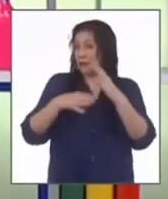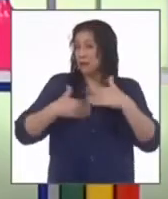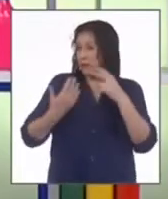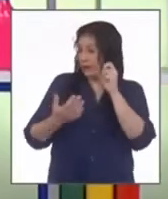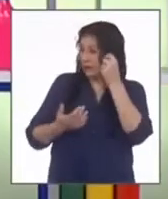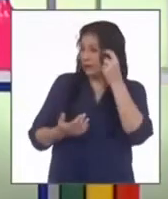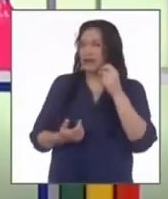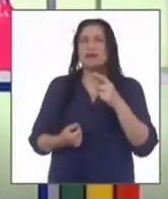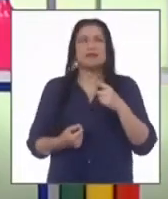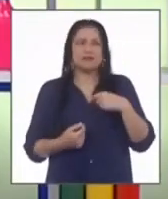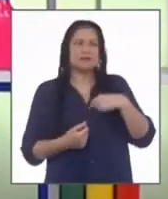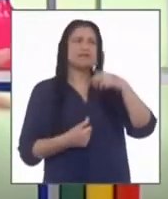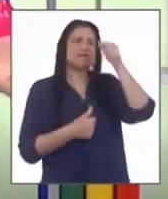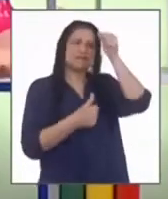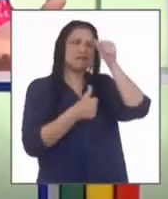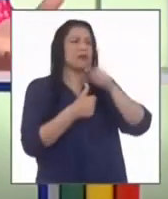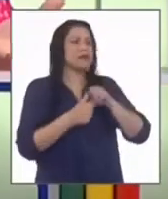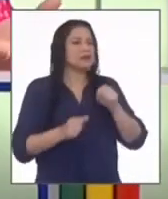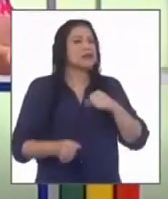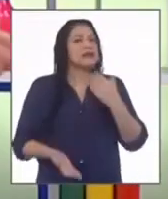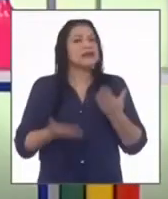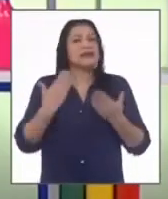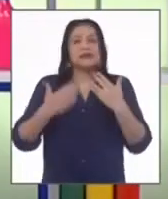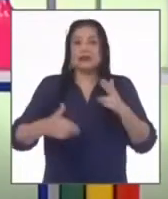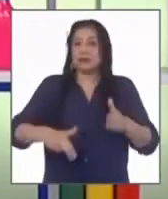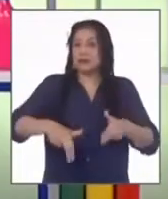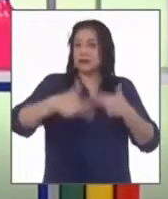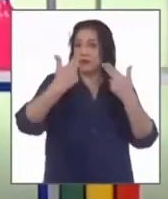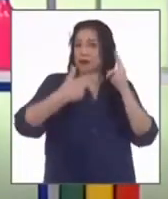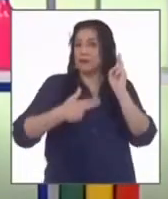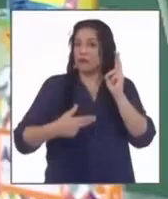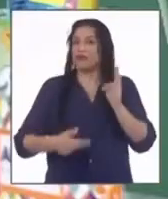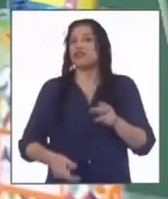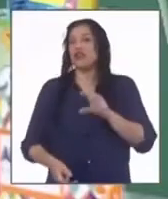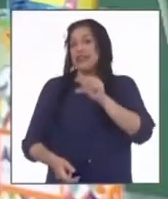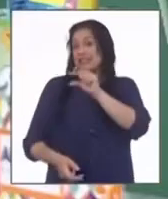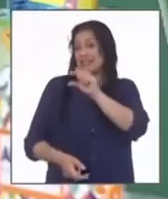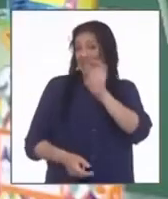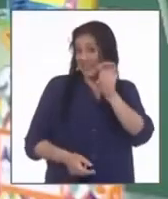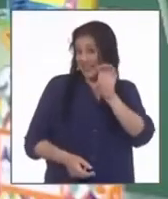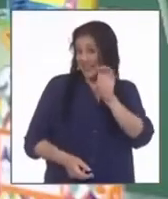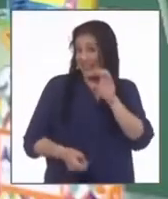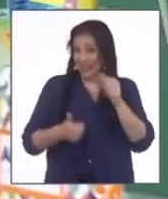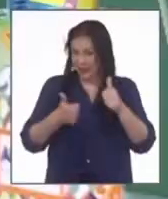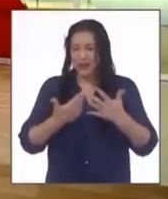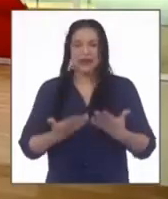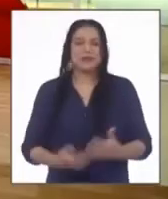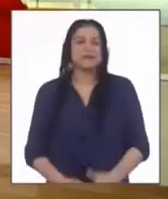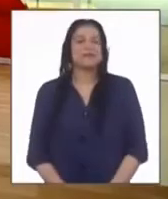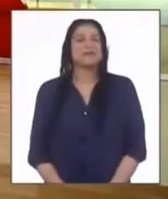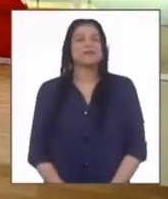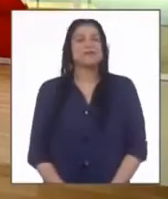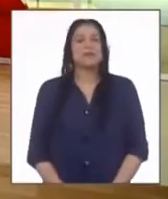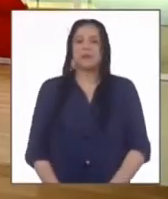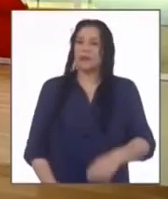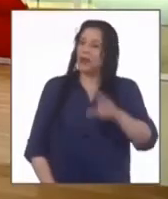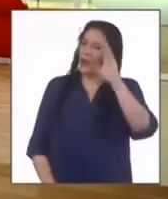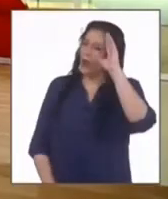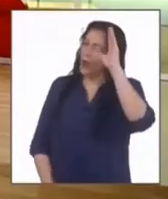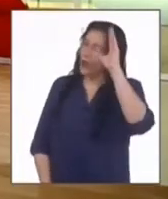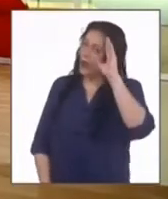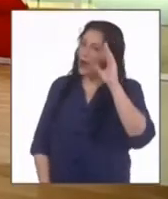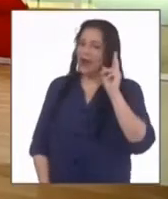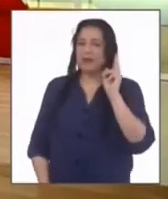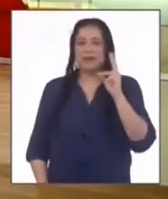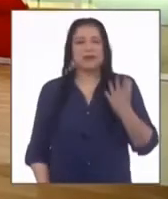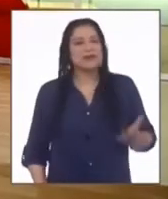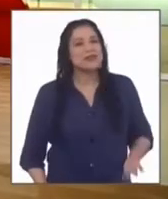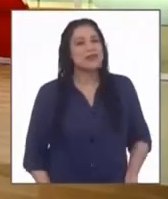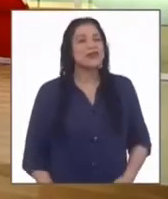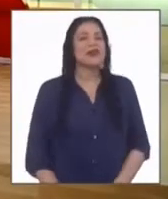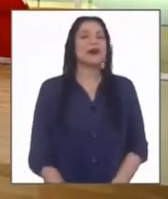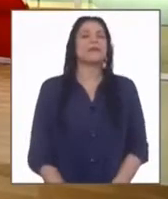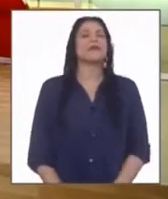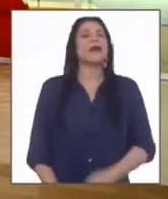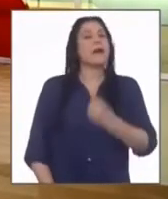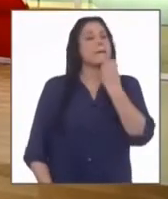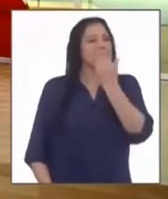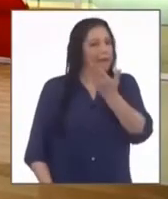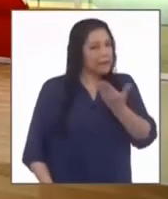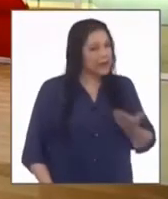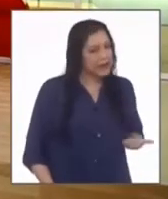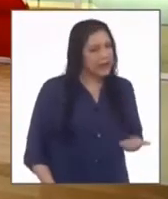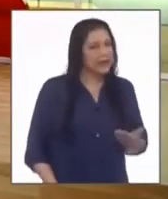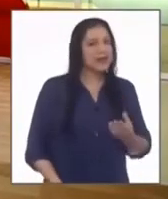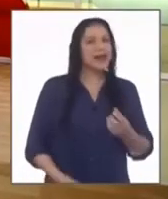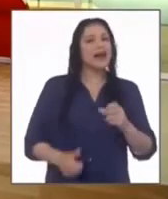pienso, sí. ¿Y si llamamos a la profesora Gisela César? Sí. Hola, profesora Gisela.